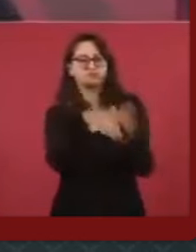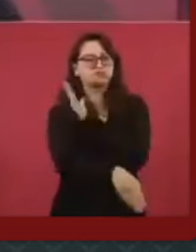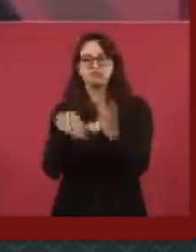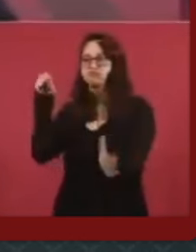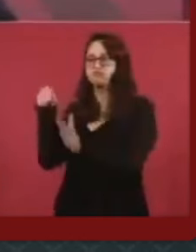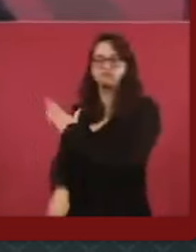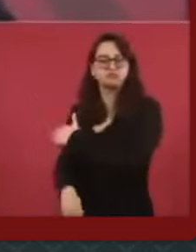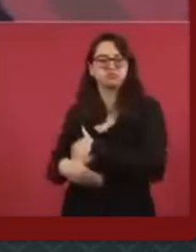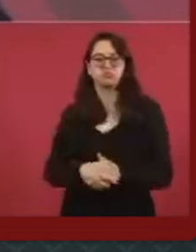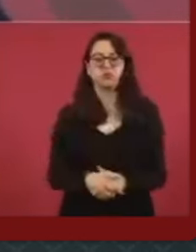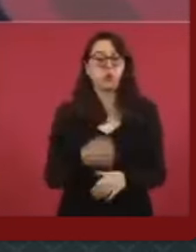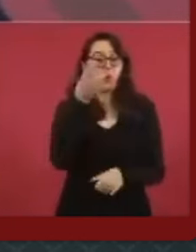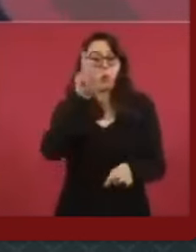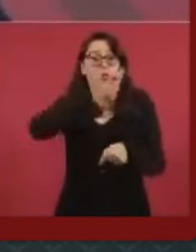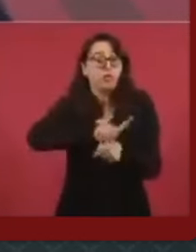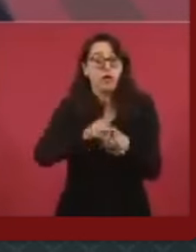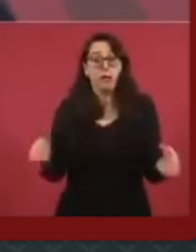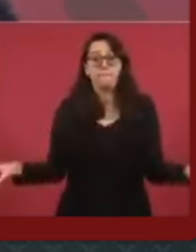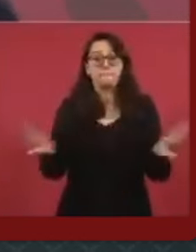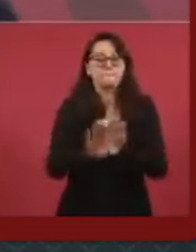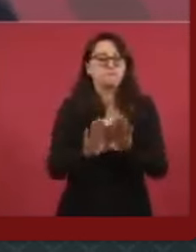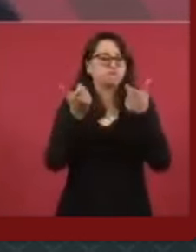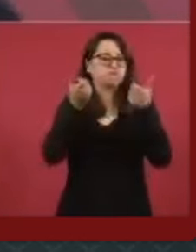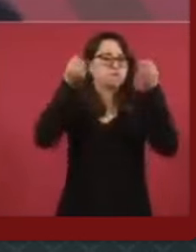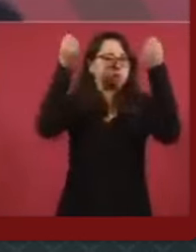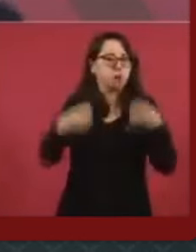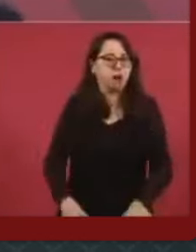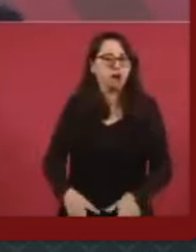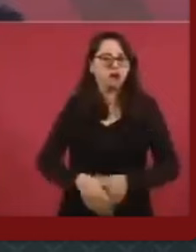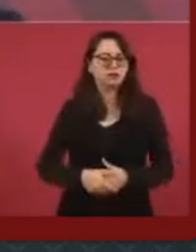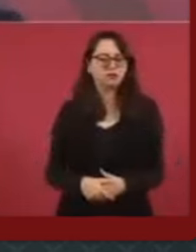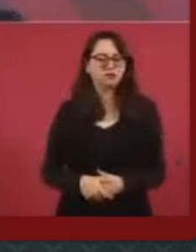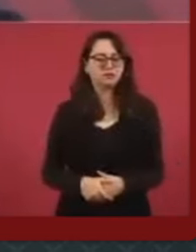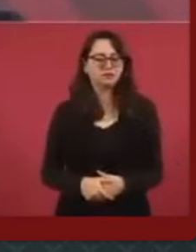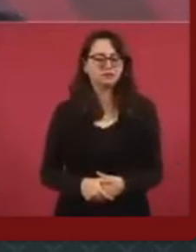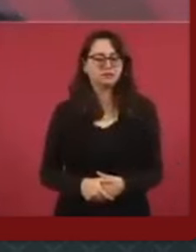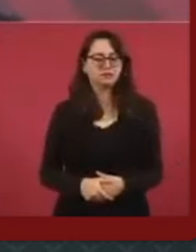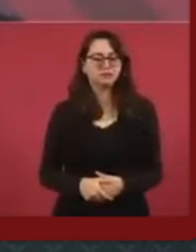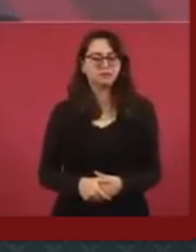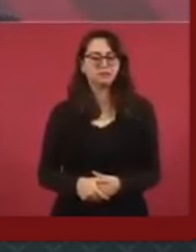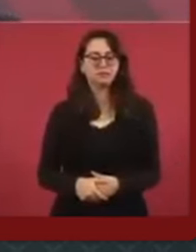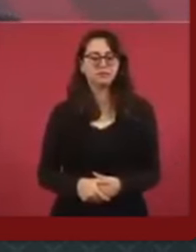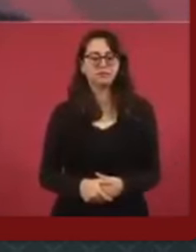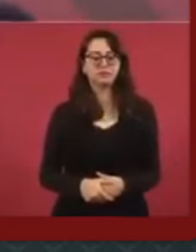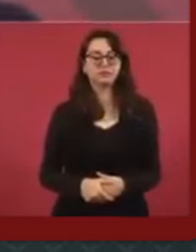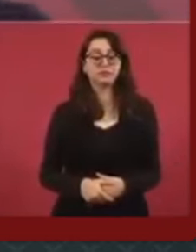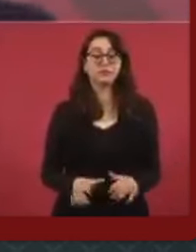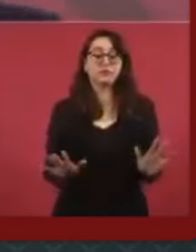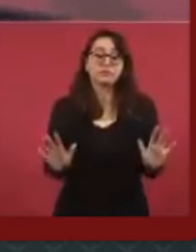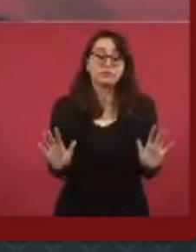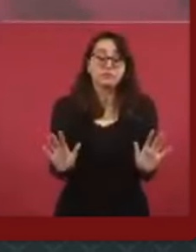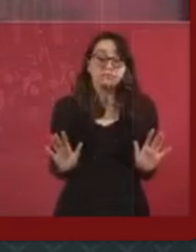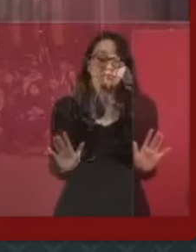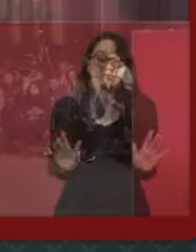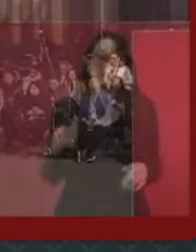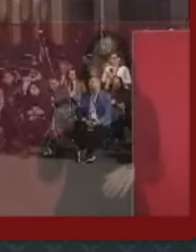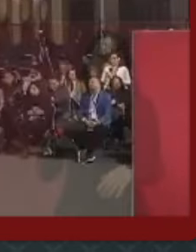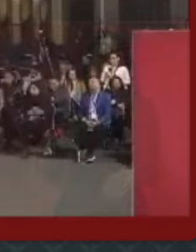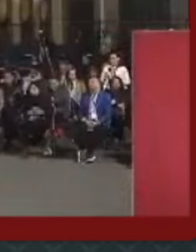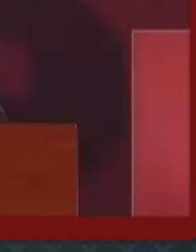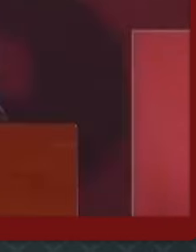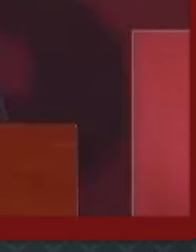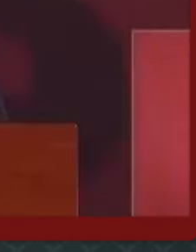de empleo destacó que la relación entre ambos países debe basarse en el respeto mutuo y la colaboración constructiva